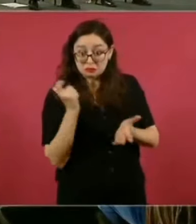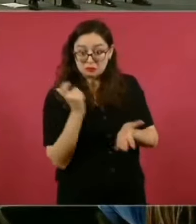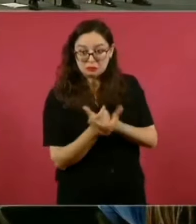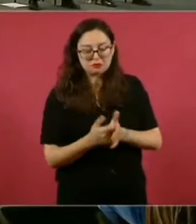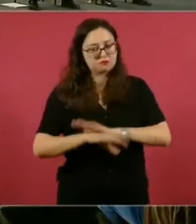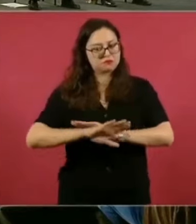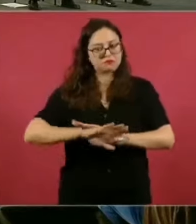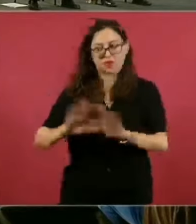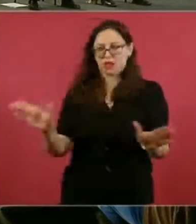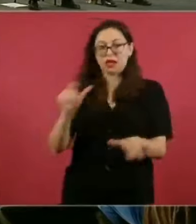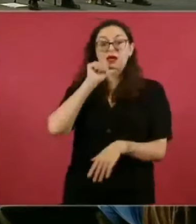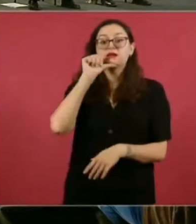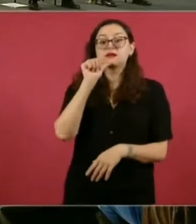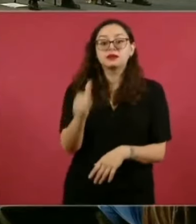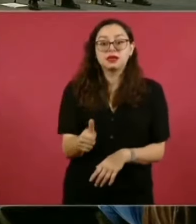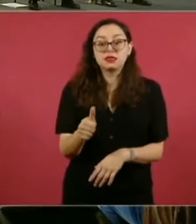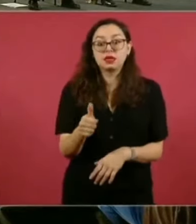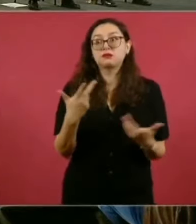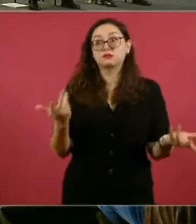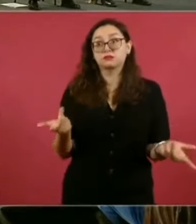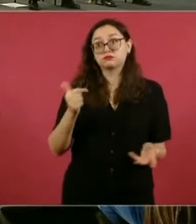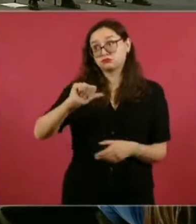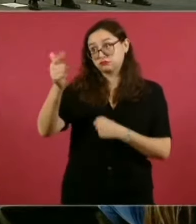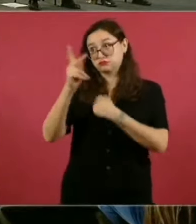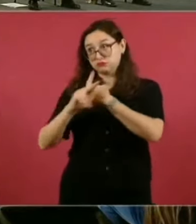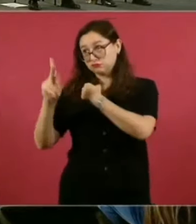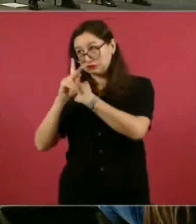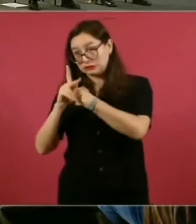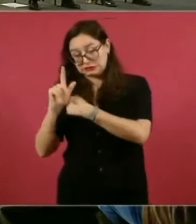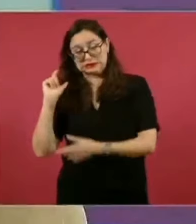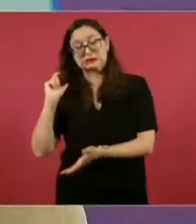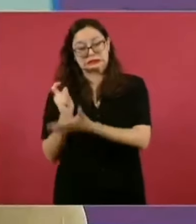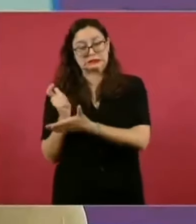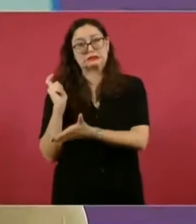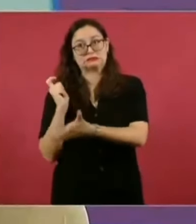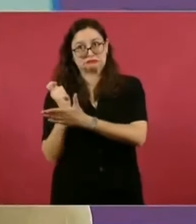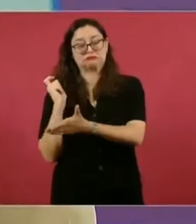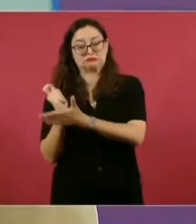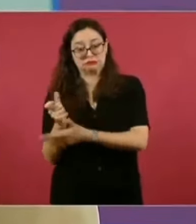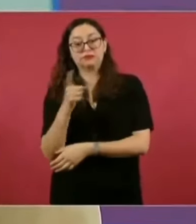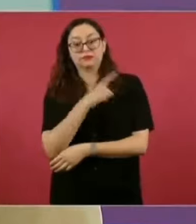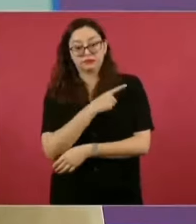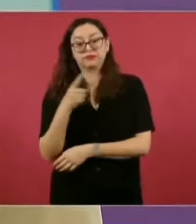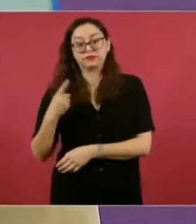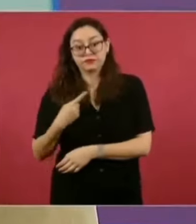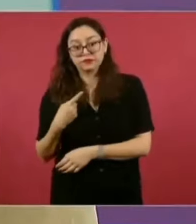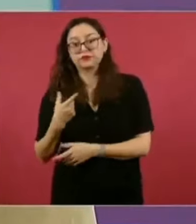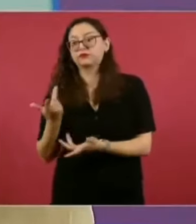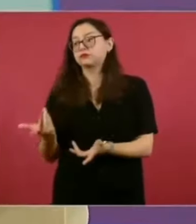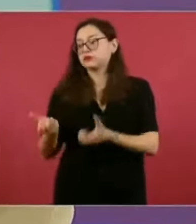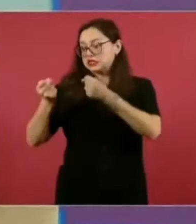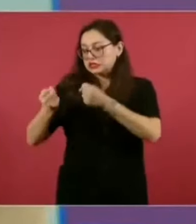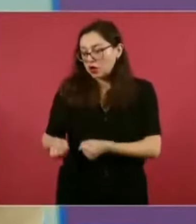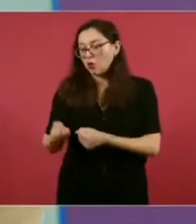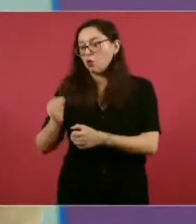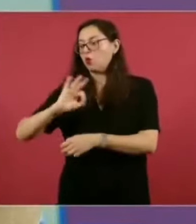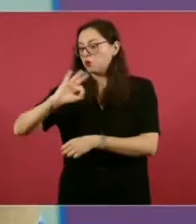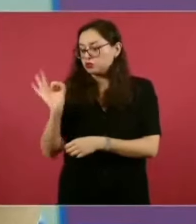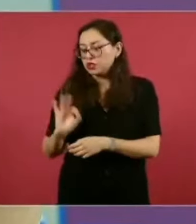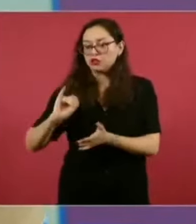a que se paguen, como ocurre en otras partes del mundo, que se tienen que pagar cuotas, primas o que hay